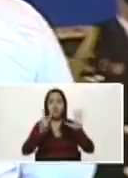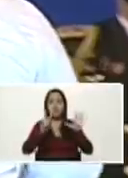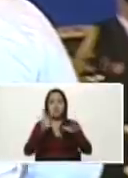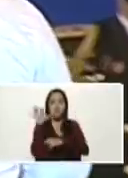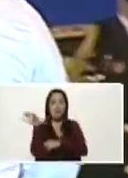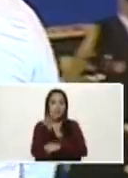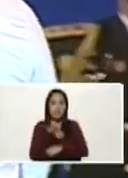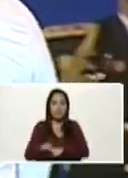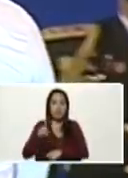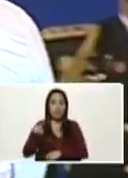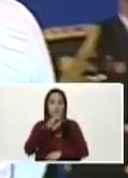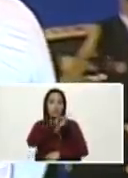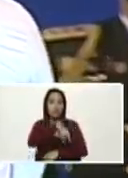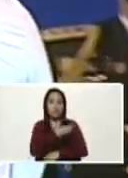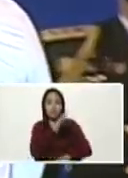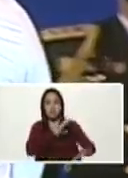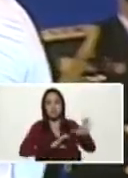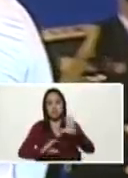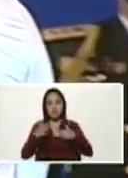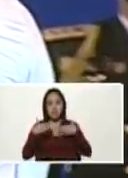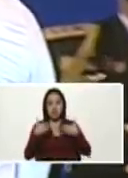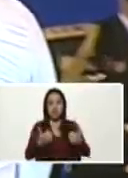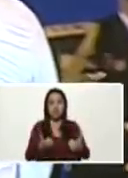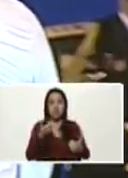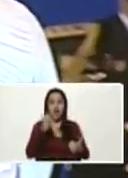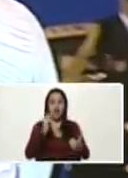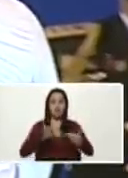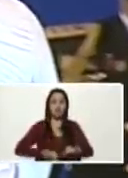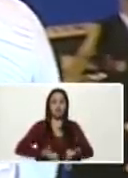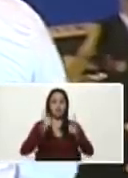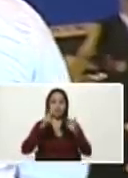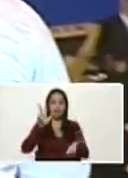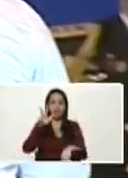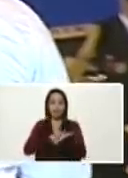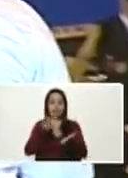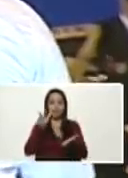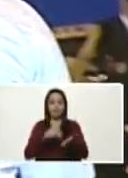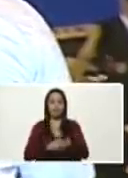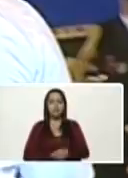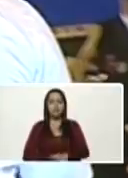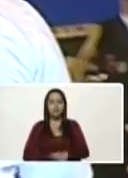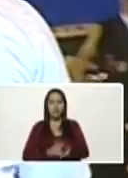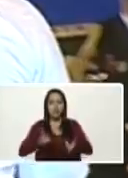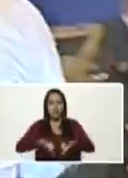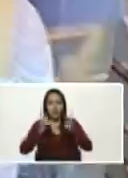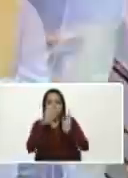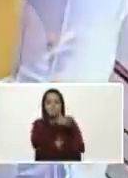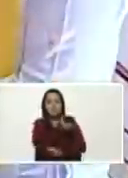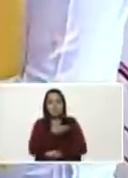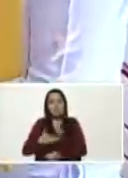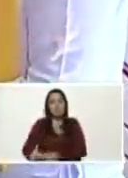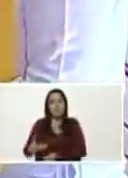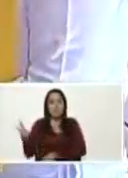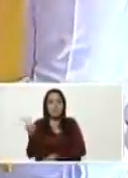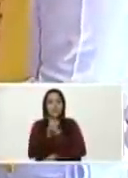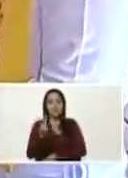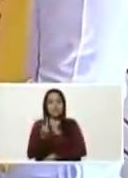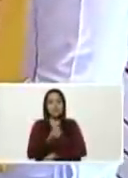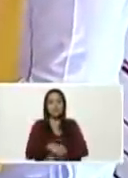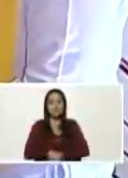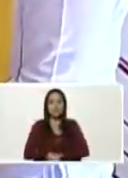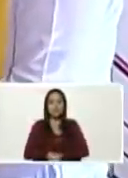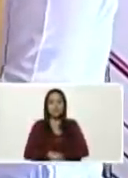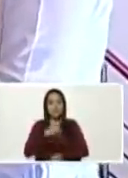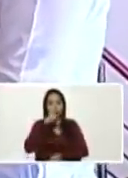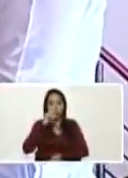Salud Hugo Chávez Frías fue creada por decreto autorizado por el presidente de la República Bolivariana de Venezuela,